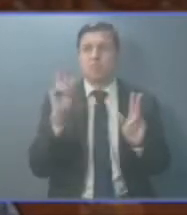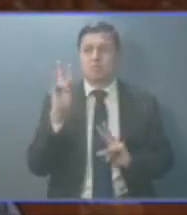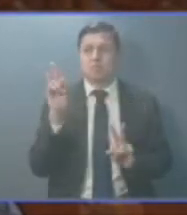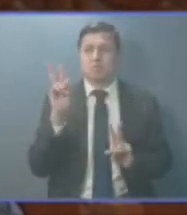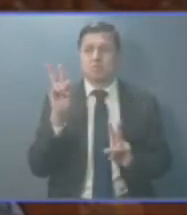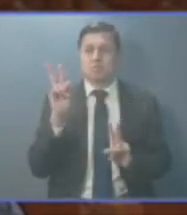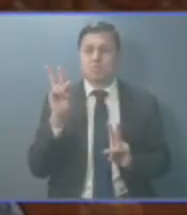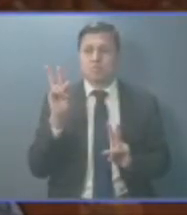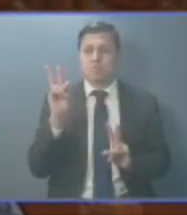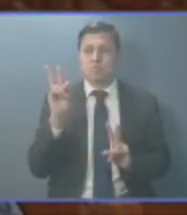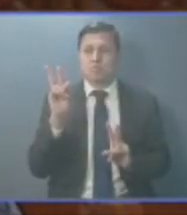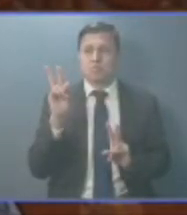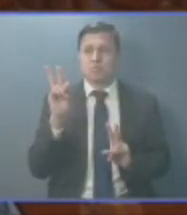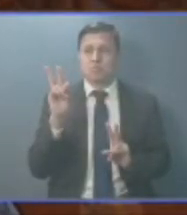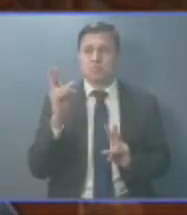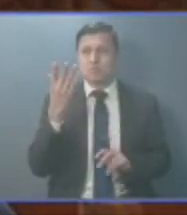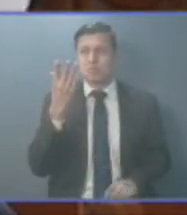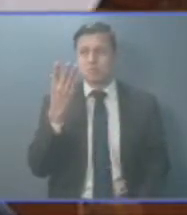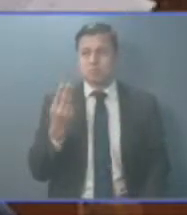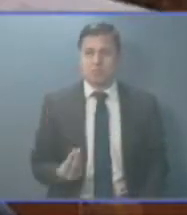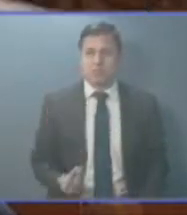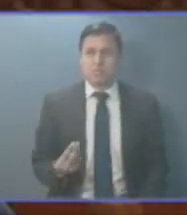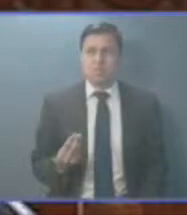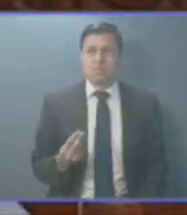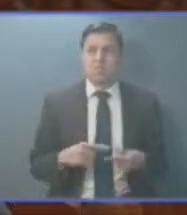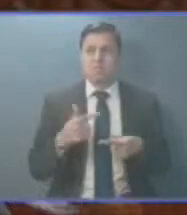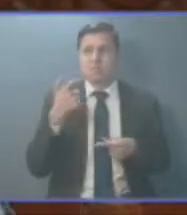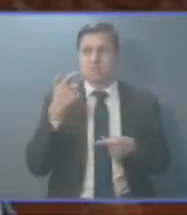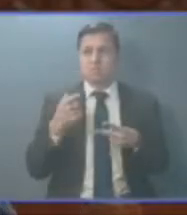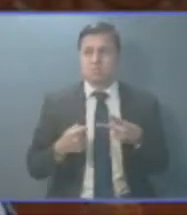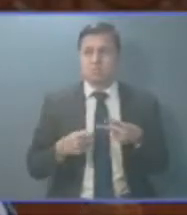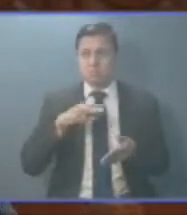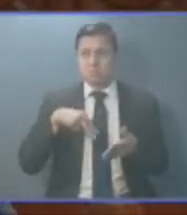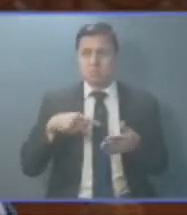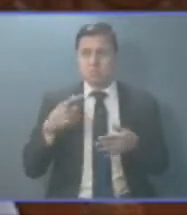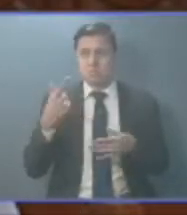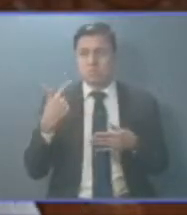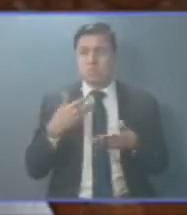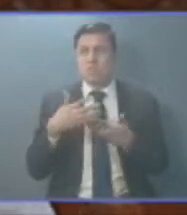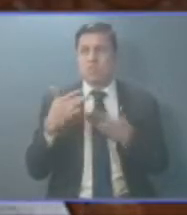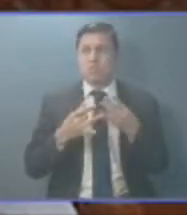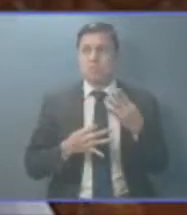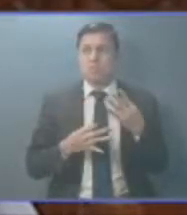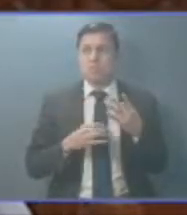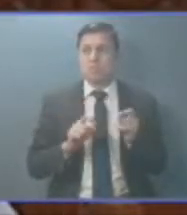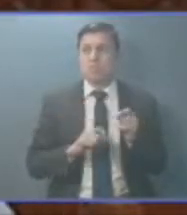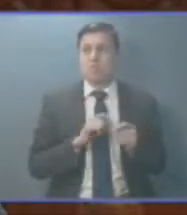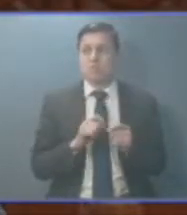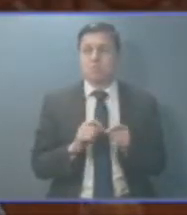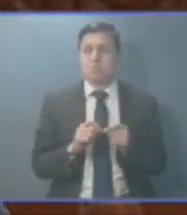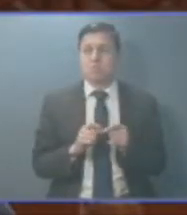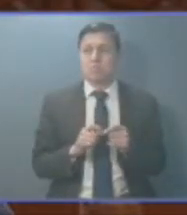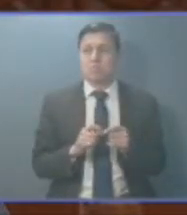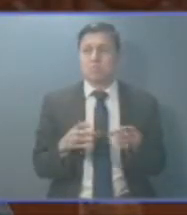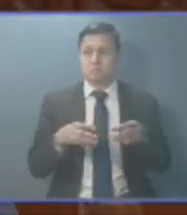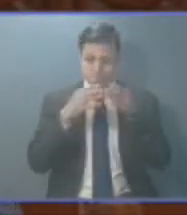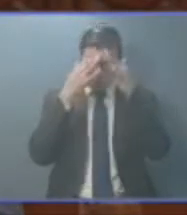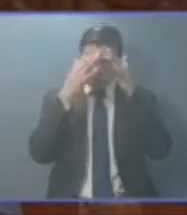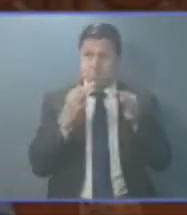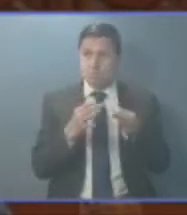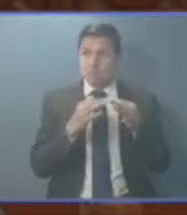Legislativo San Salvador, a los leído el decreto respectivo del